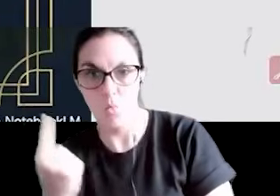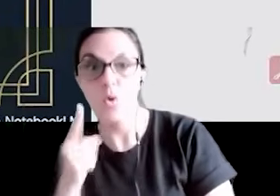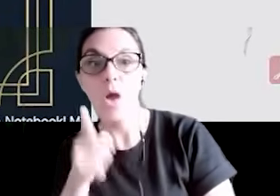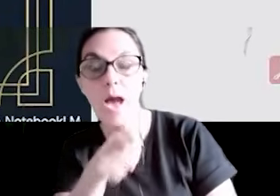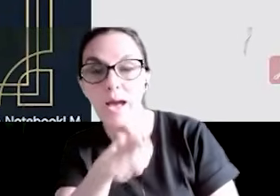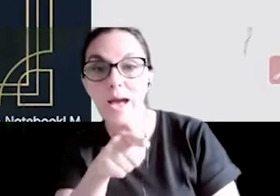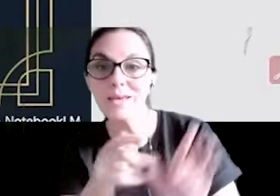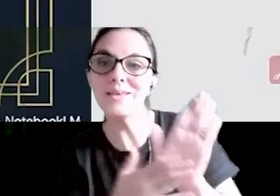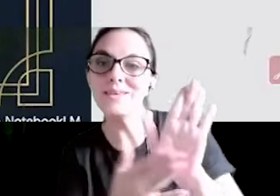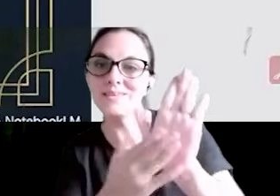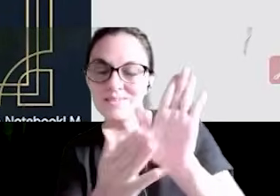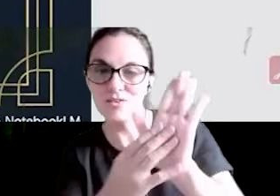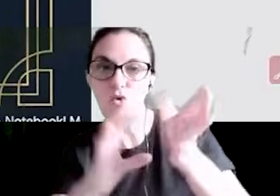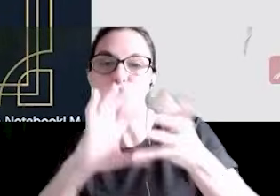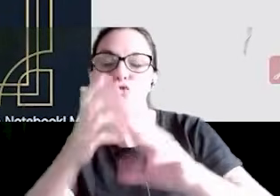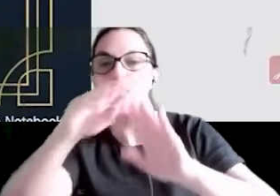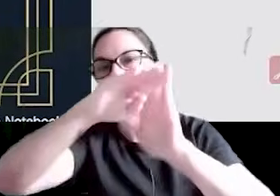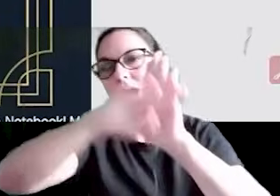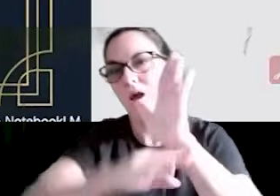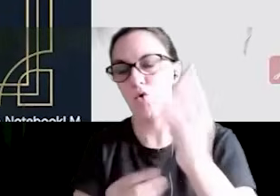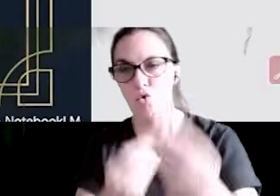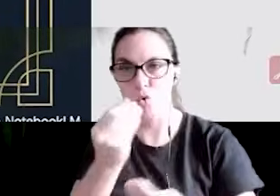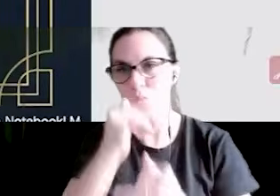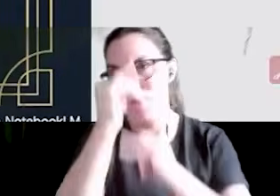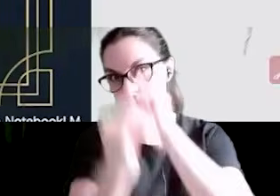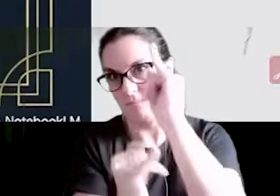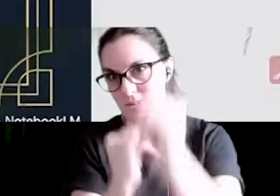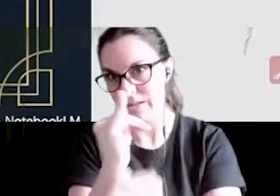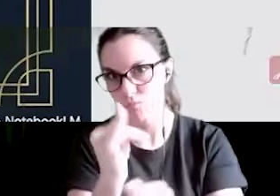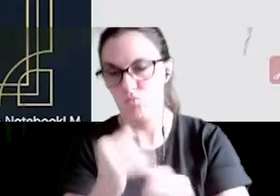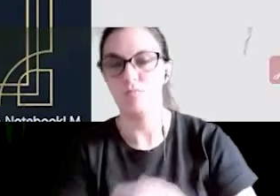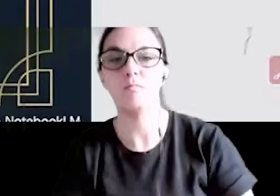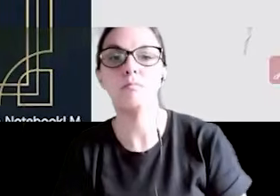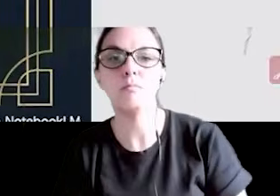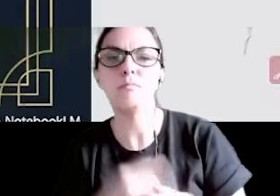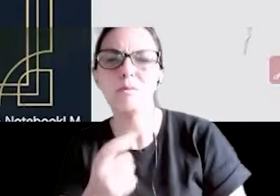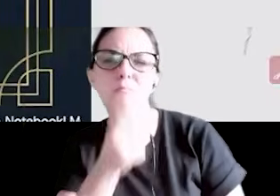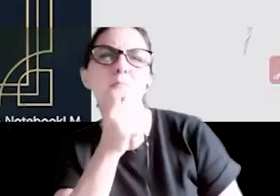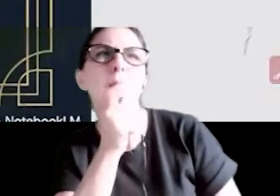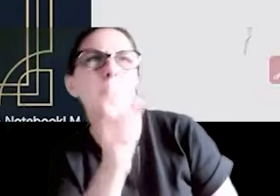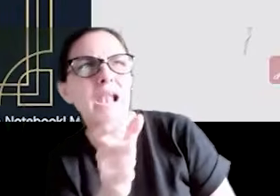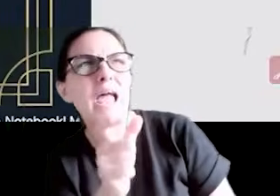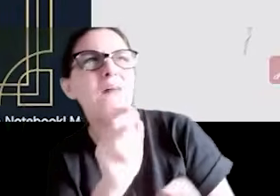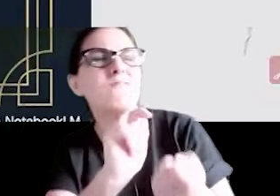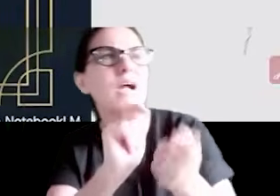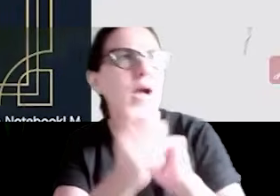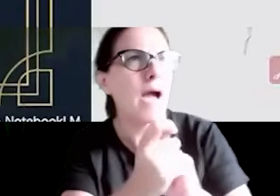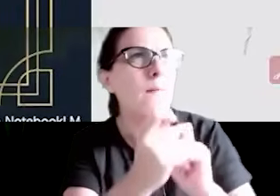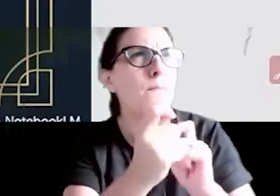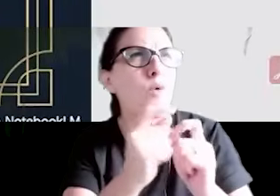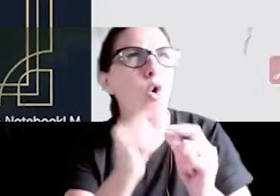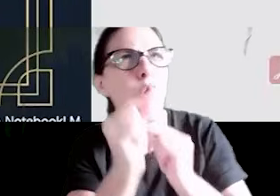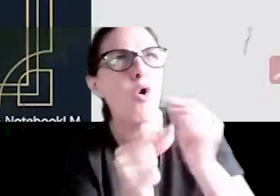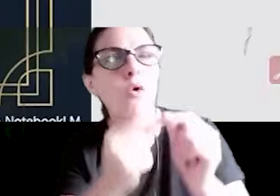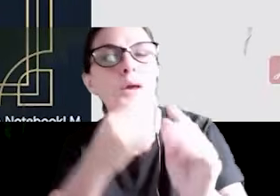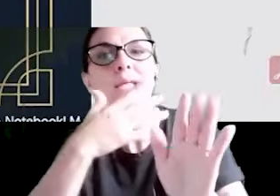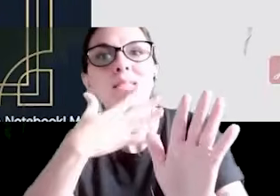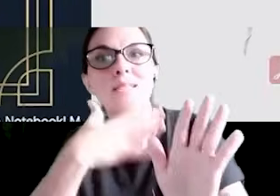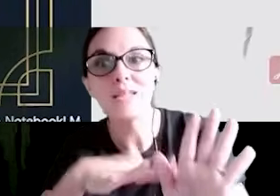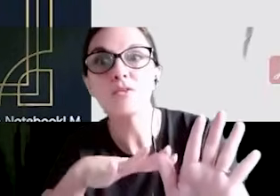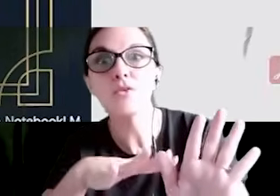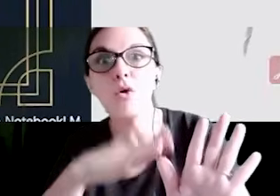el procedimiento de adhesión, porque cuando uno entiende determinados términos, determinadas modificaciones, tratamos siempre